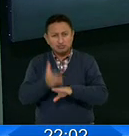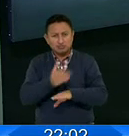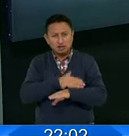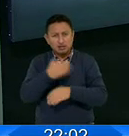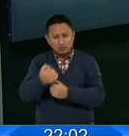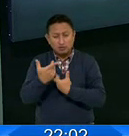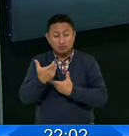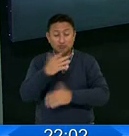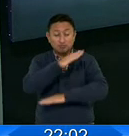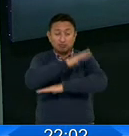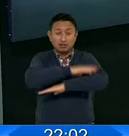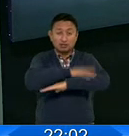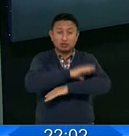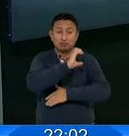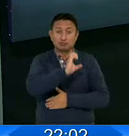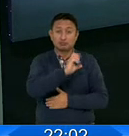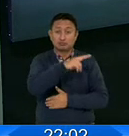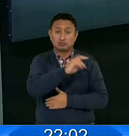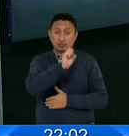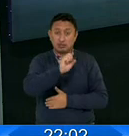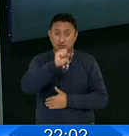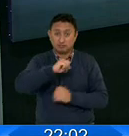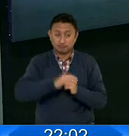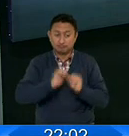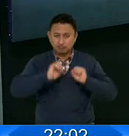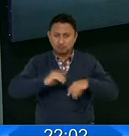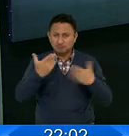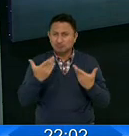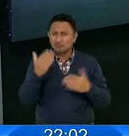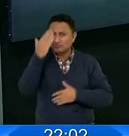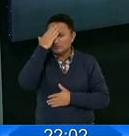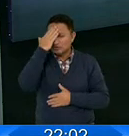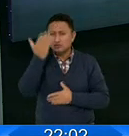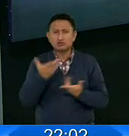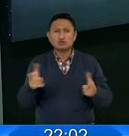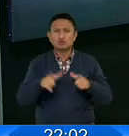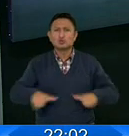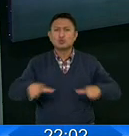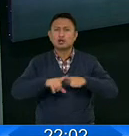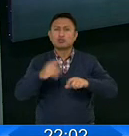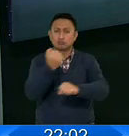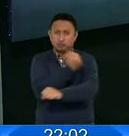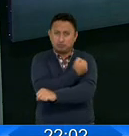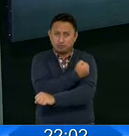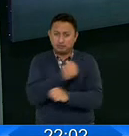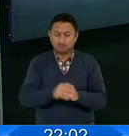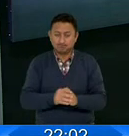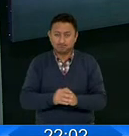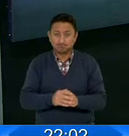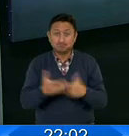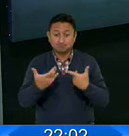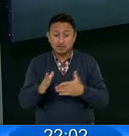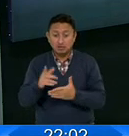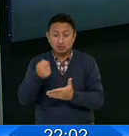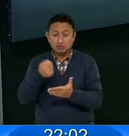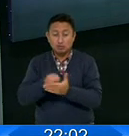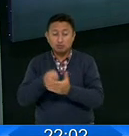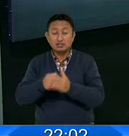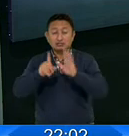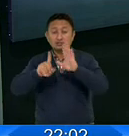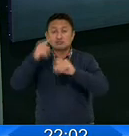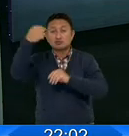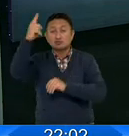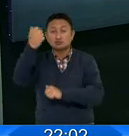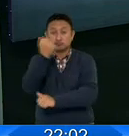la plataforma del Consejo Nacional Electoral para conocer su punto de vacunación. Tras confirmar la adquisición de 6 millones de